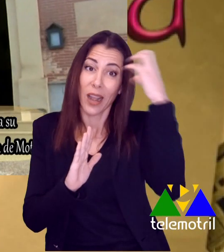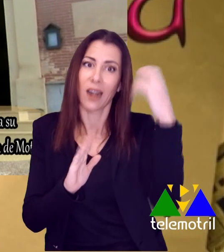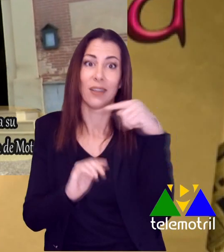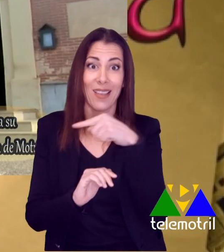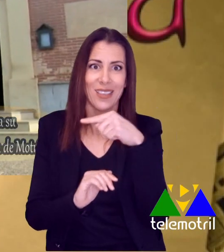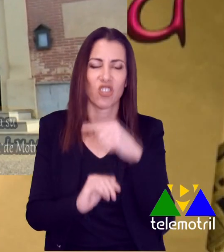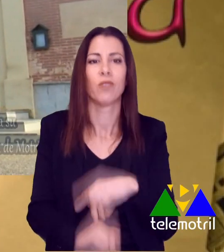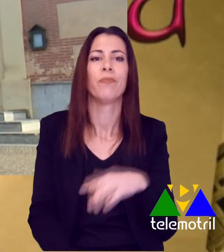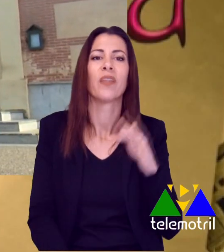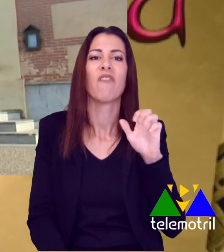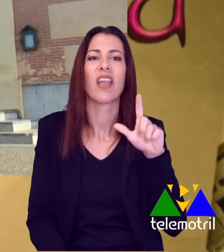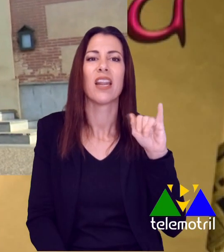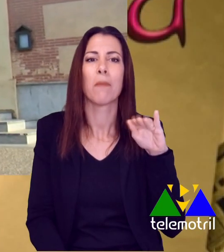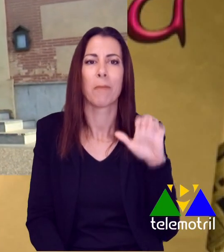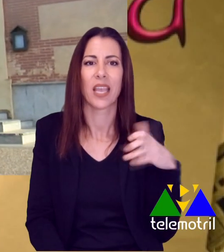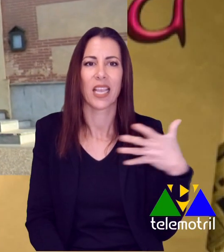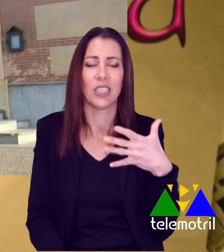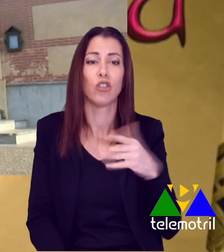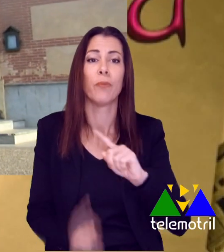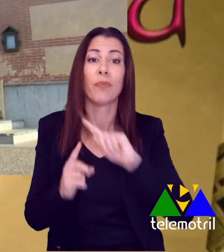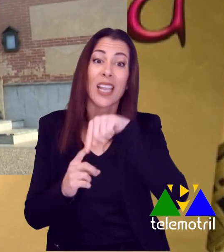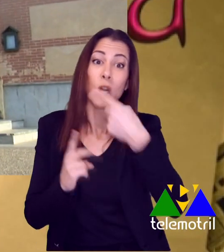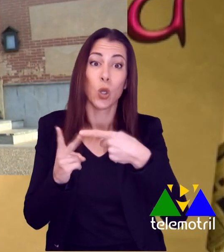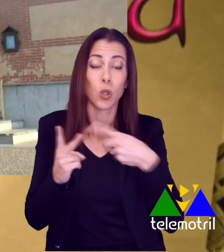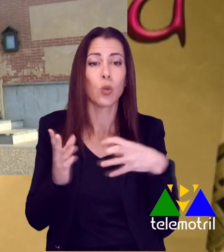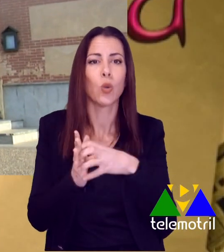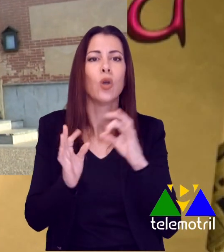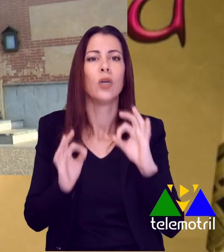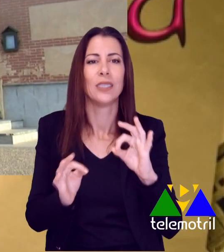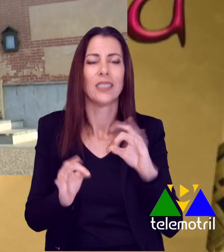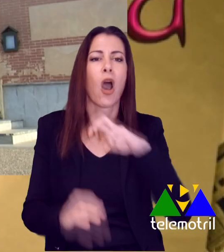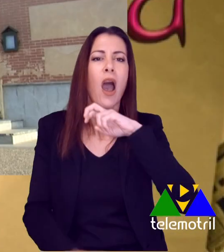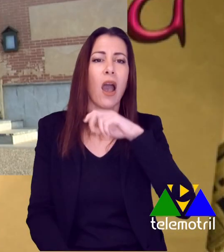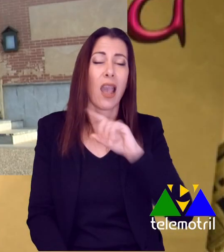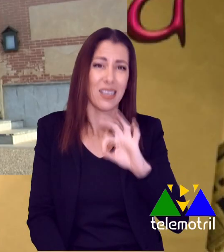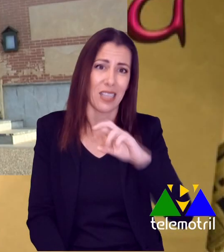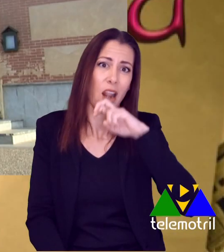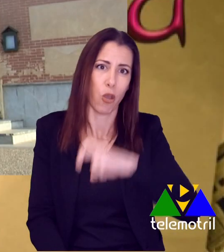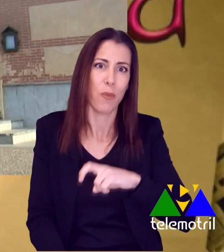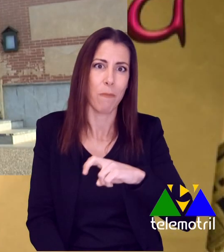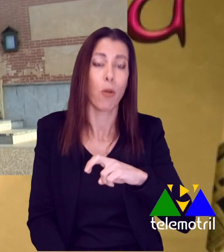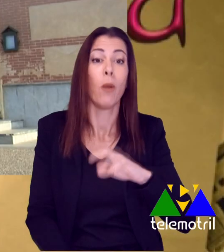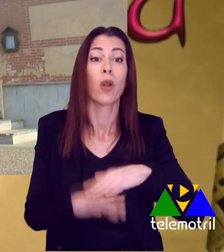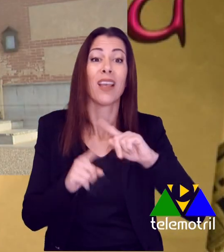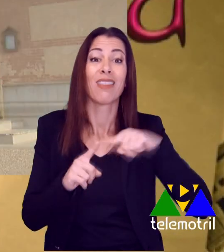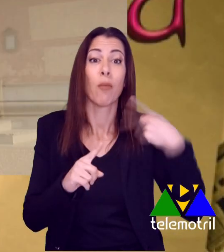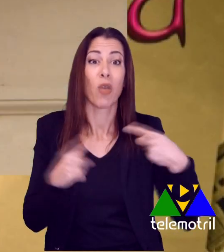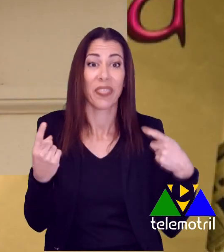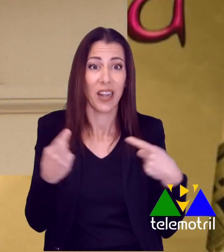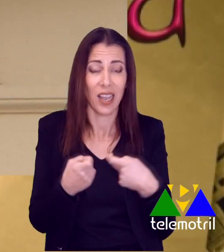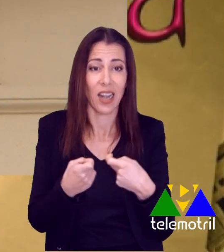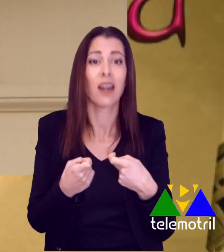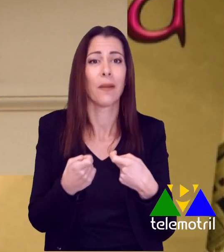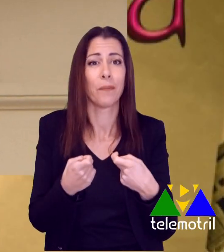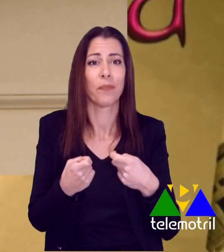ahí, el de Felipe V. Y este es el arzobispo García de Castro, que después de la guerra, cuando se restaura